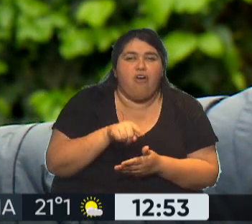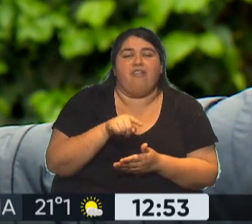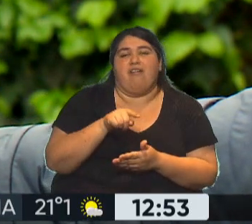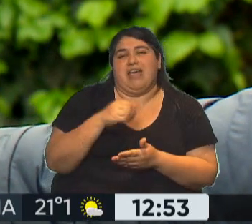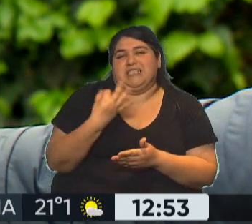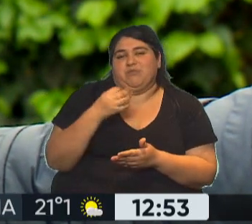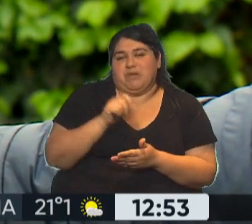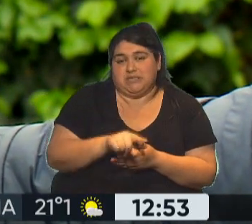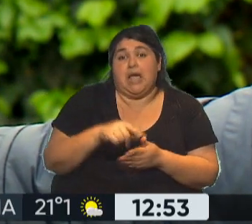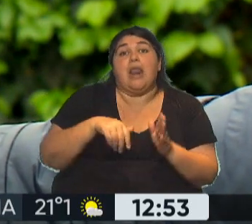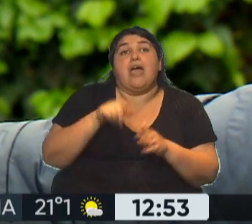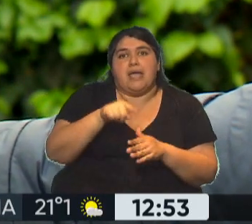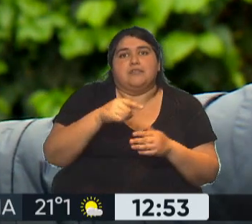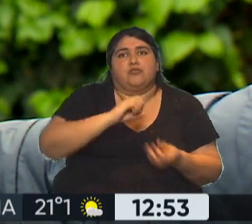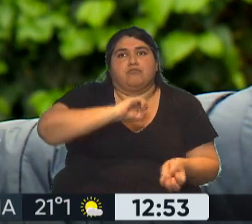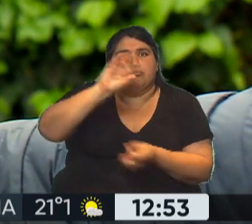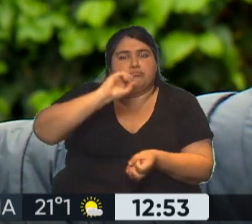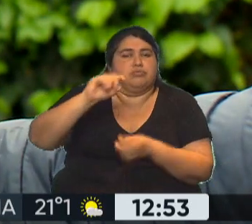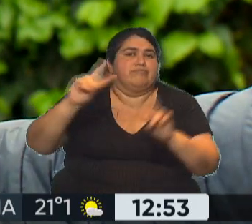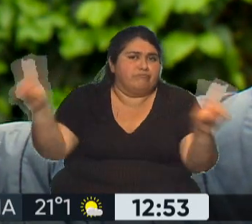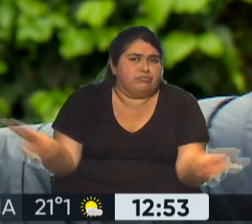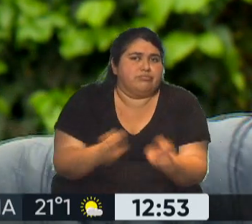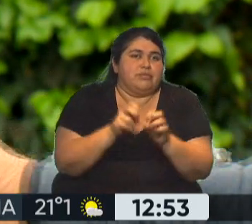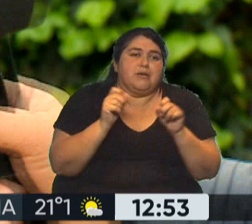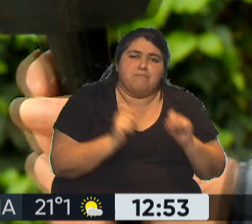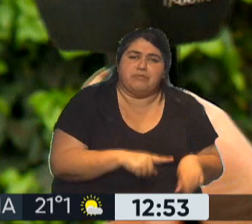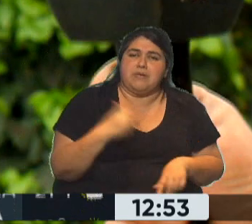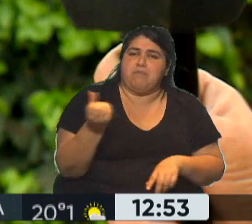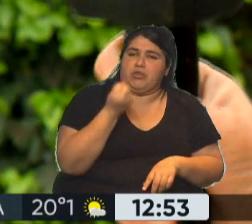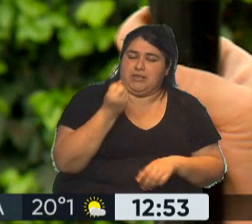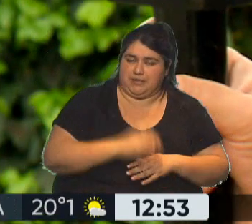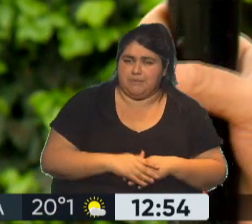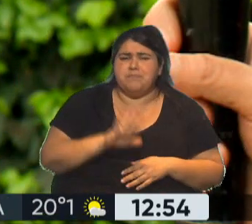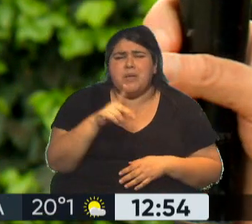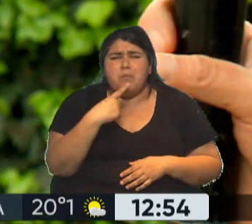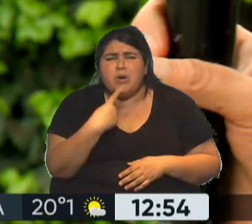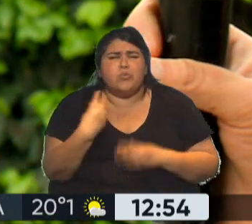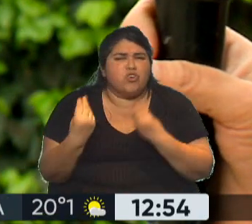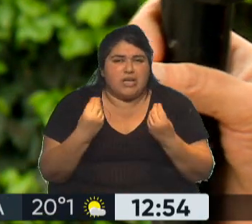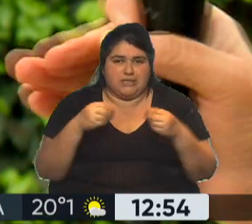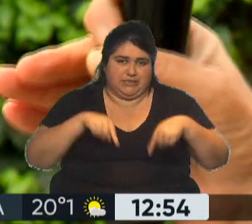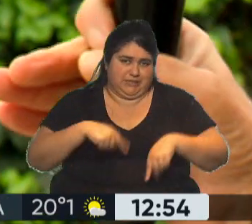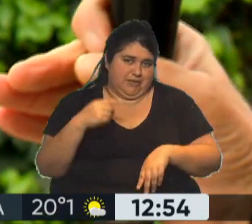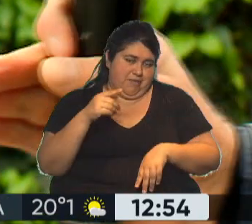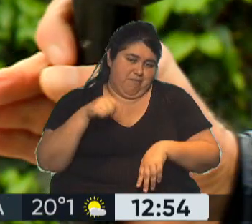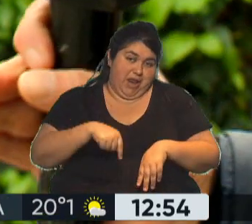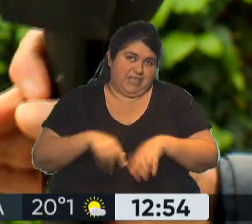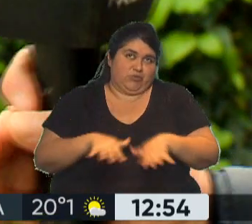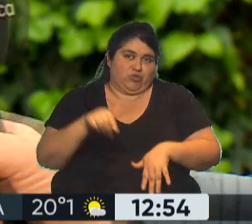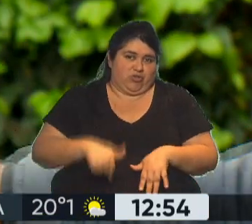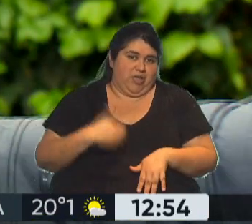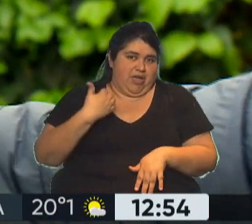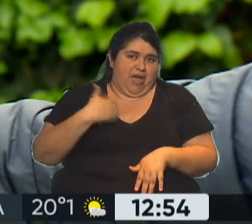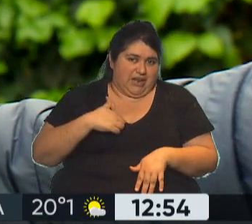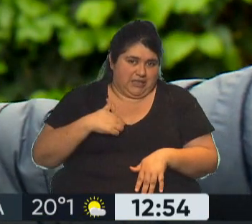generación de Divisas tan importante y tan necesarias para nuestro país bueno Qué significa esto no solamente para el presente del país sino para el futuro